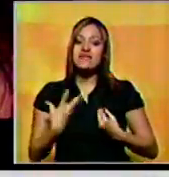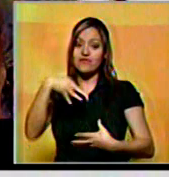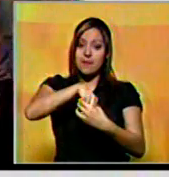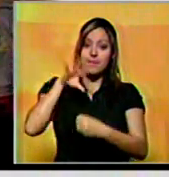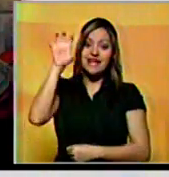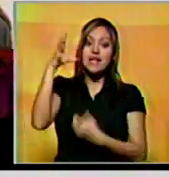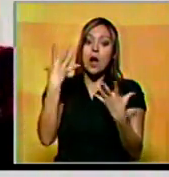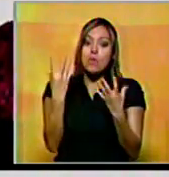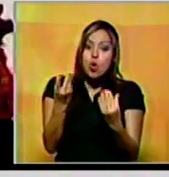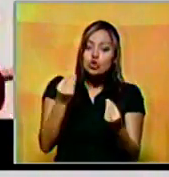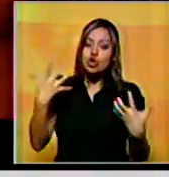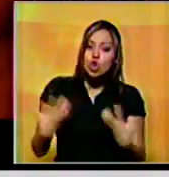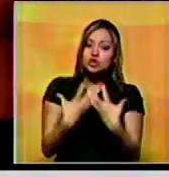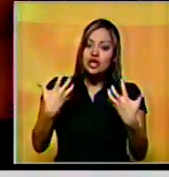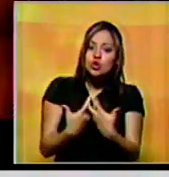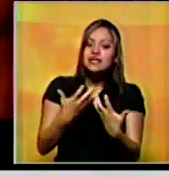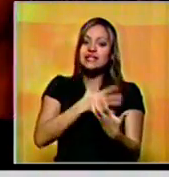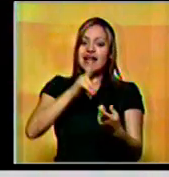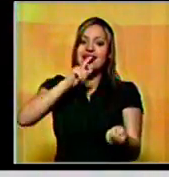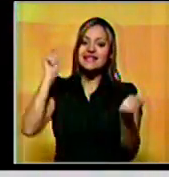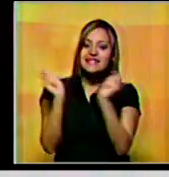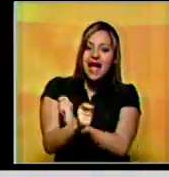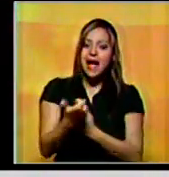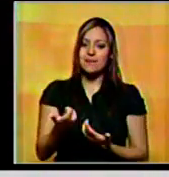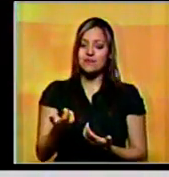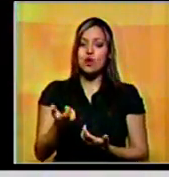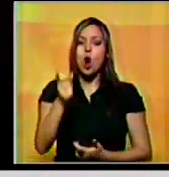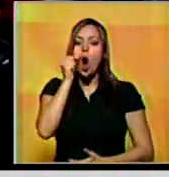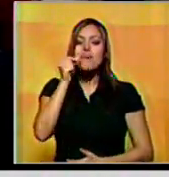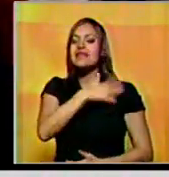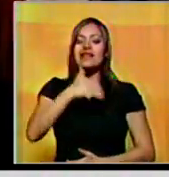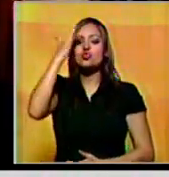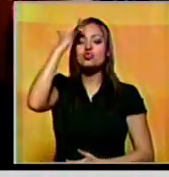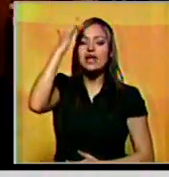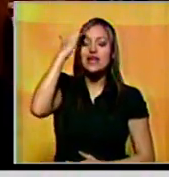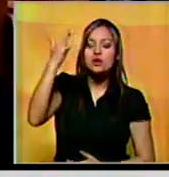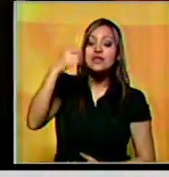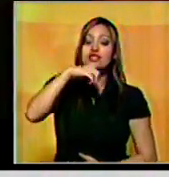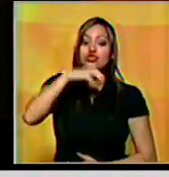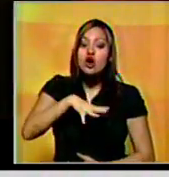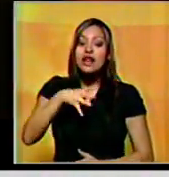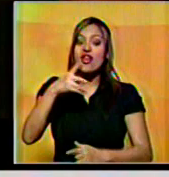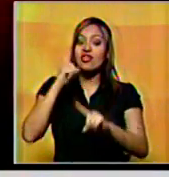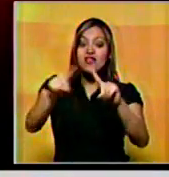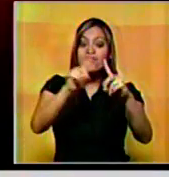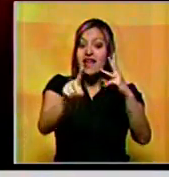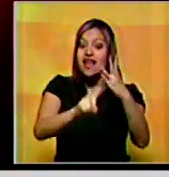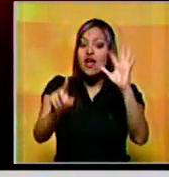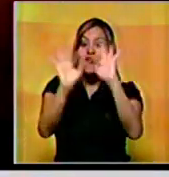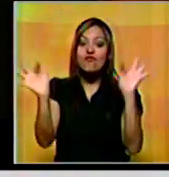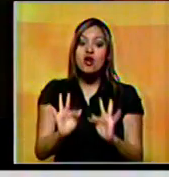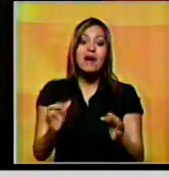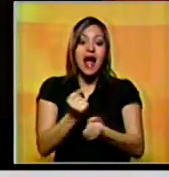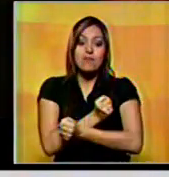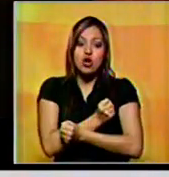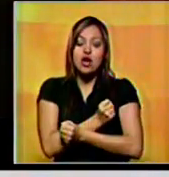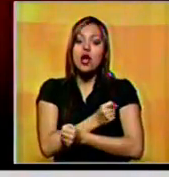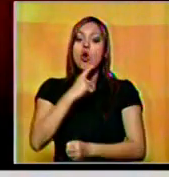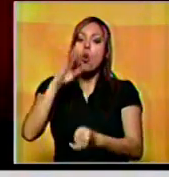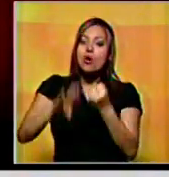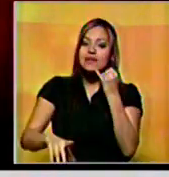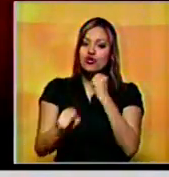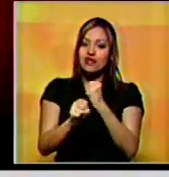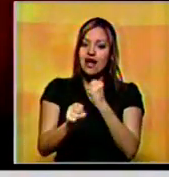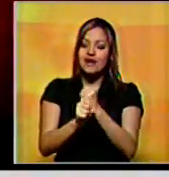donde muchas luchan por convertirse en lo que todo hombre sueña. Es una historia sobre las distintas formas del amor y el último